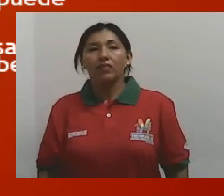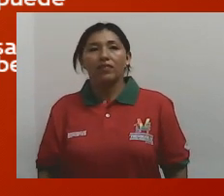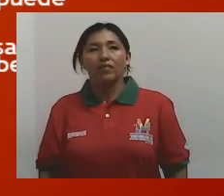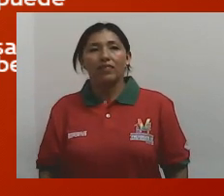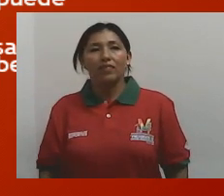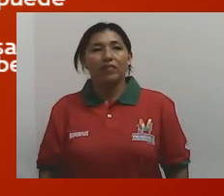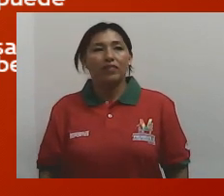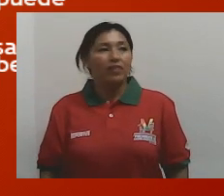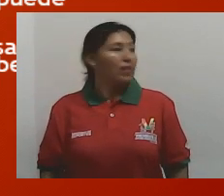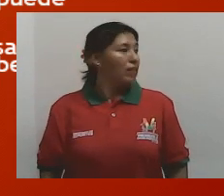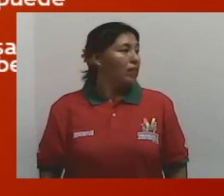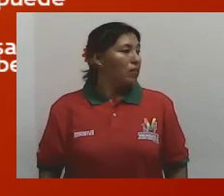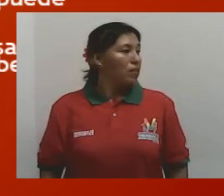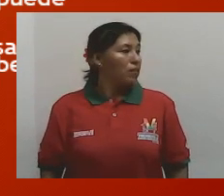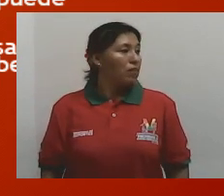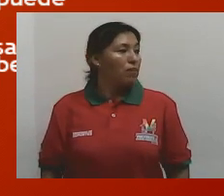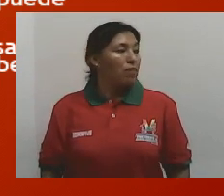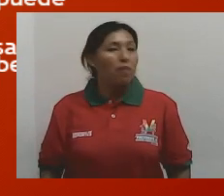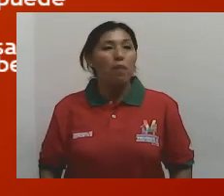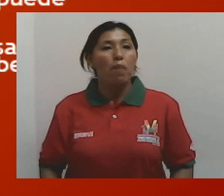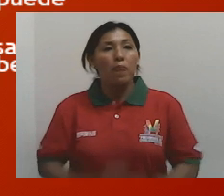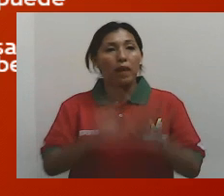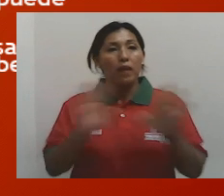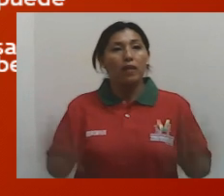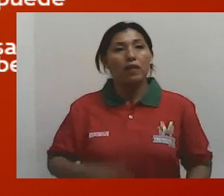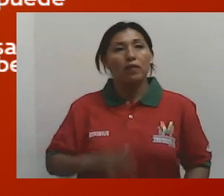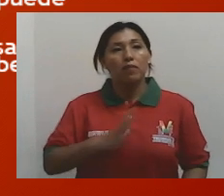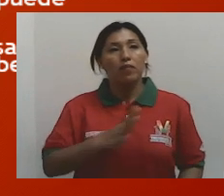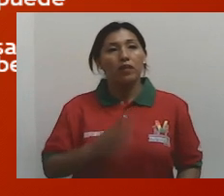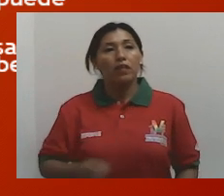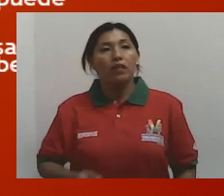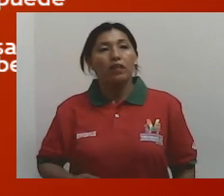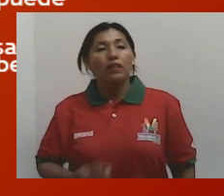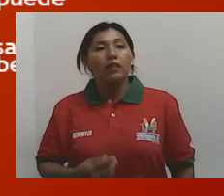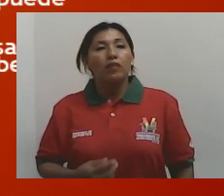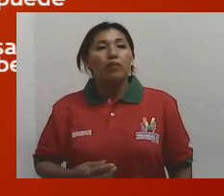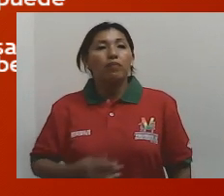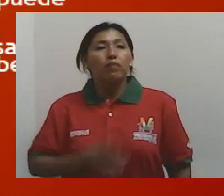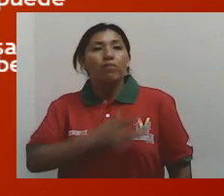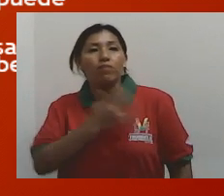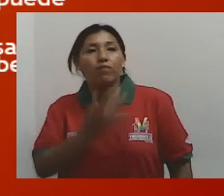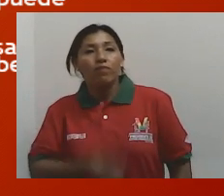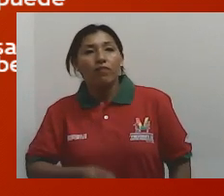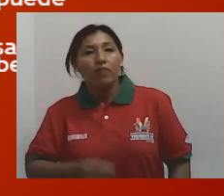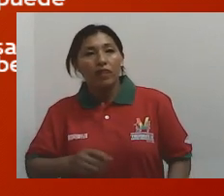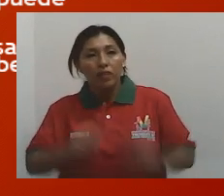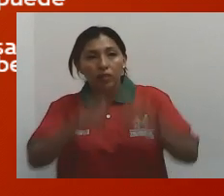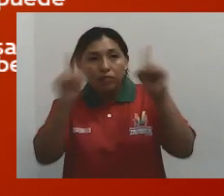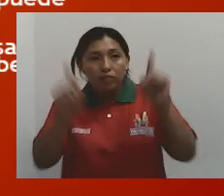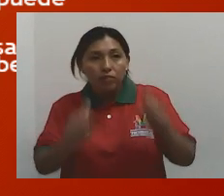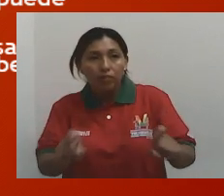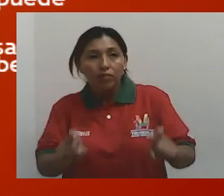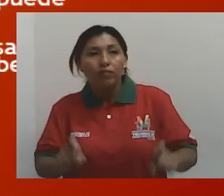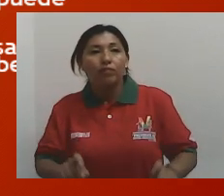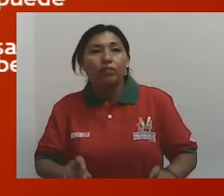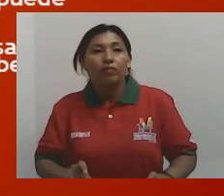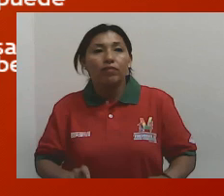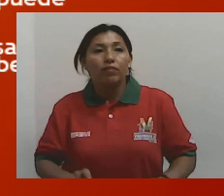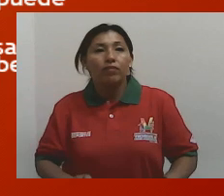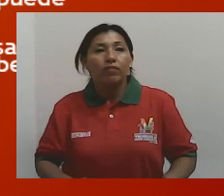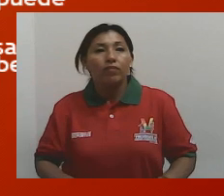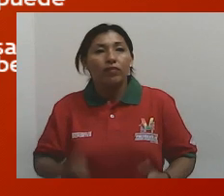claro? Bien, en ese sentido, la pregunta que siempre recibí es decir,